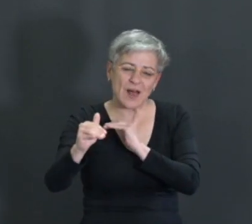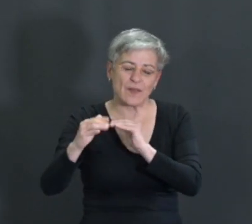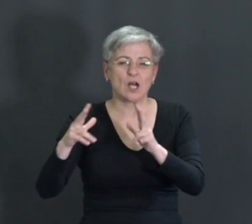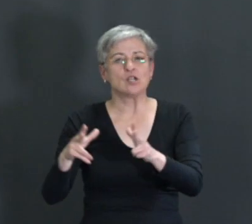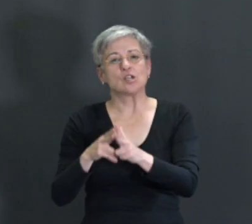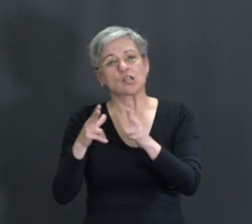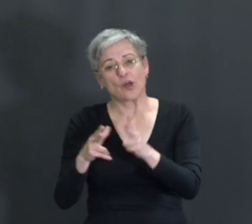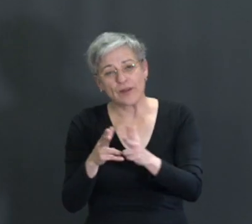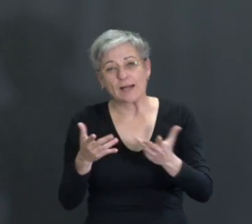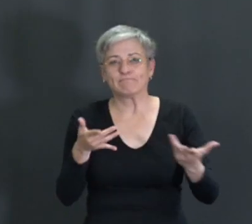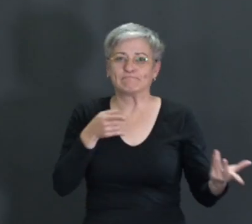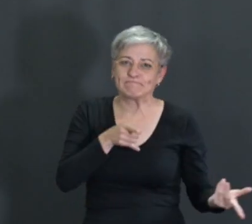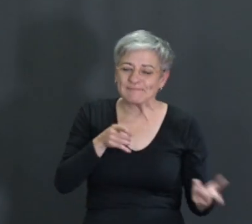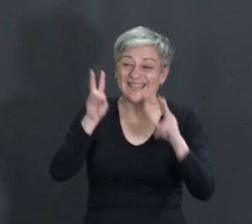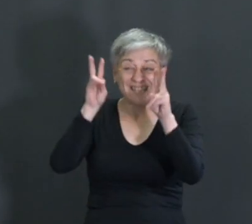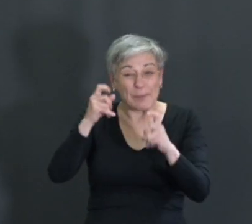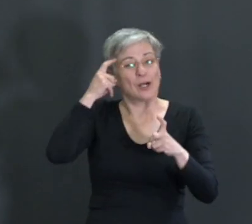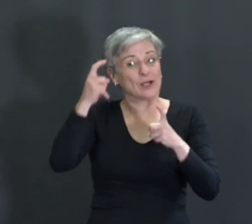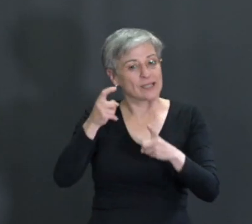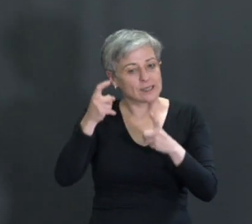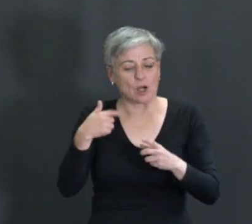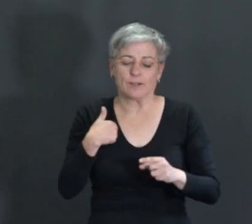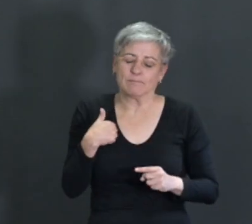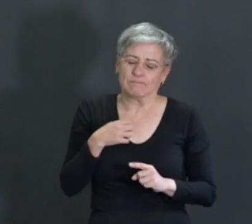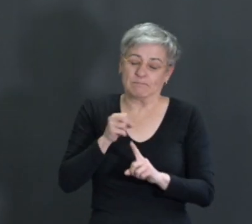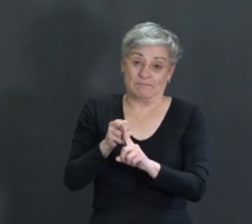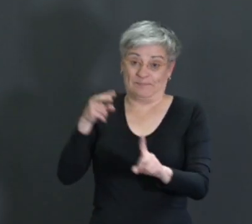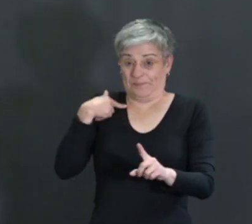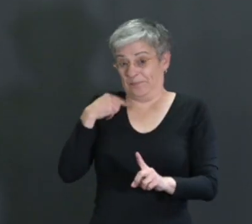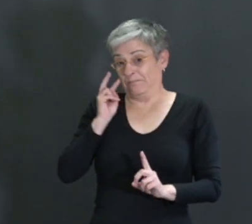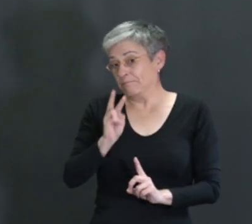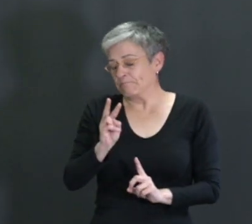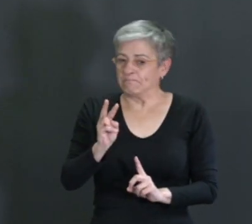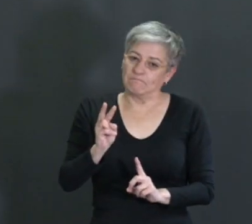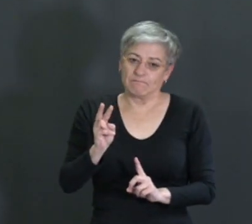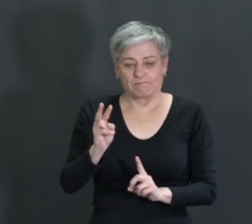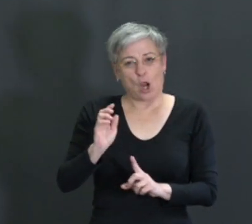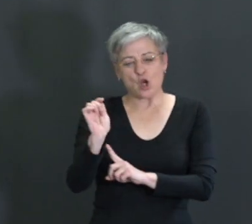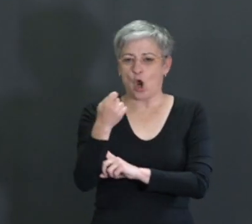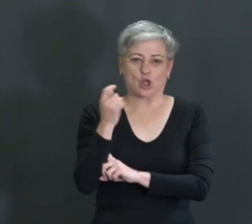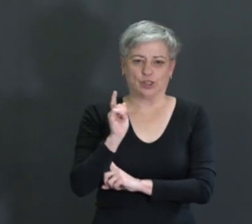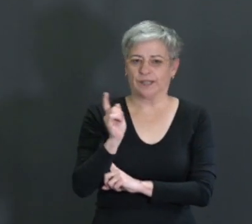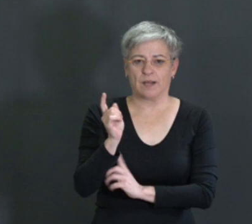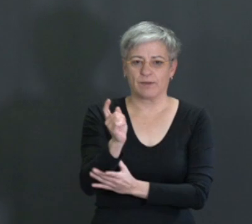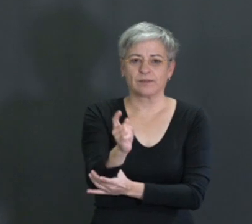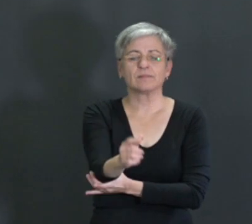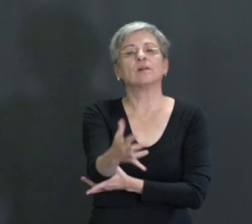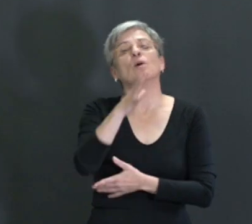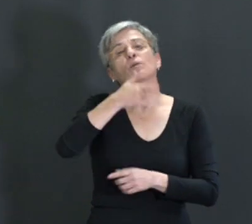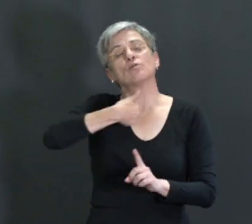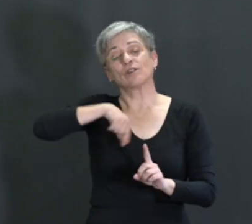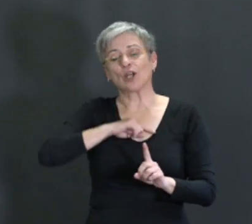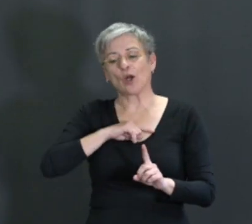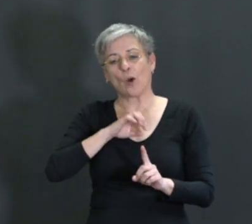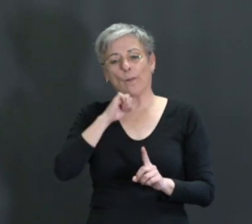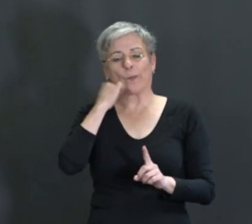lo intentaron, pero desde mi punto de vista no lo consiguieron. O sea, quizá nosotros nos quejamos de la